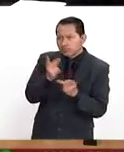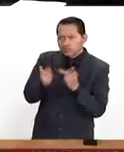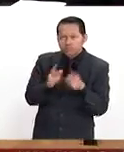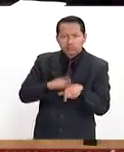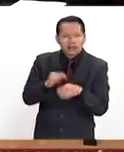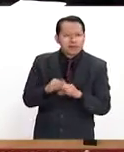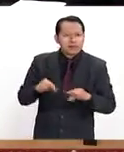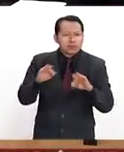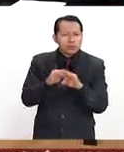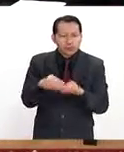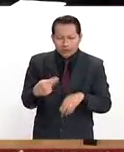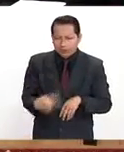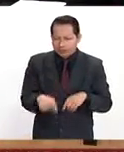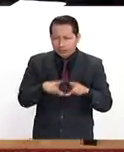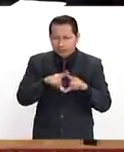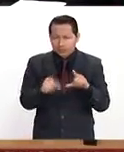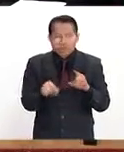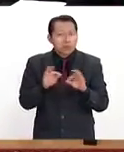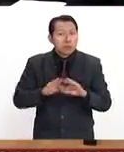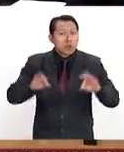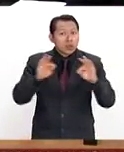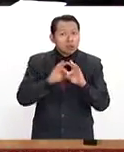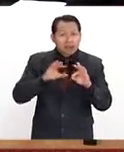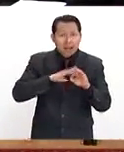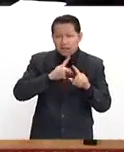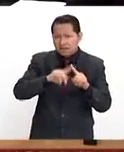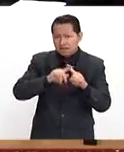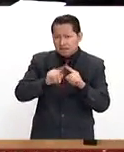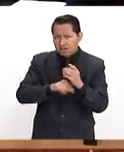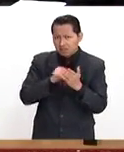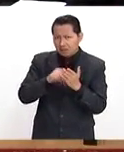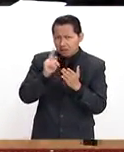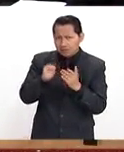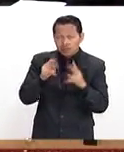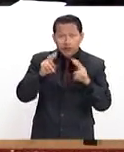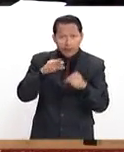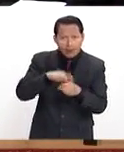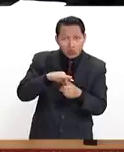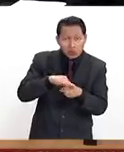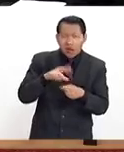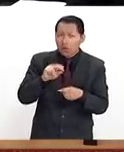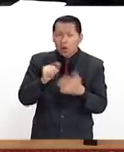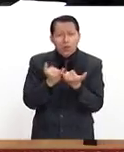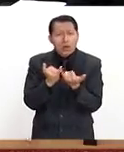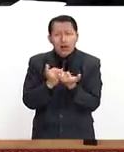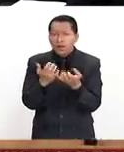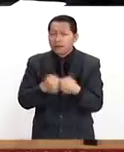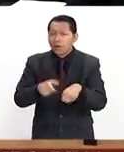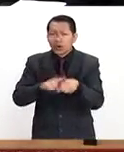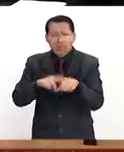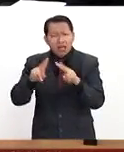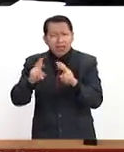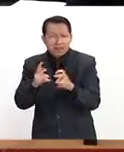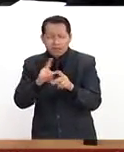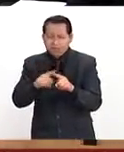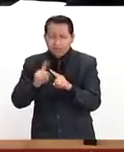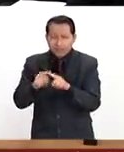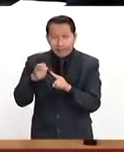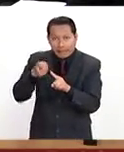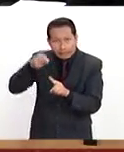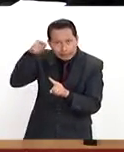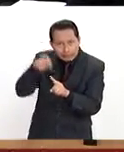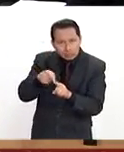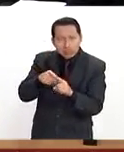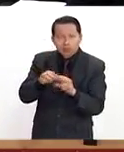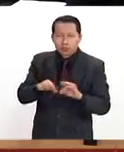de nuestro país, fundamental en todos los estudios, no solo en materia electoral, sino también en materia social. Y justamente ahí es donde vamos a